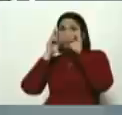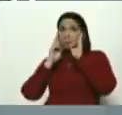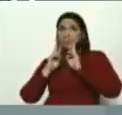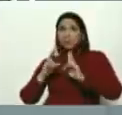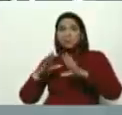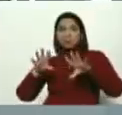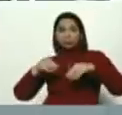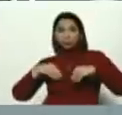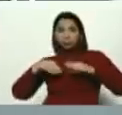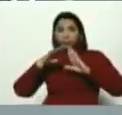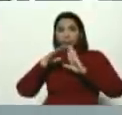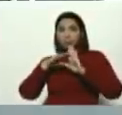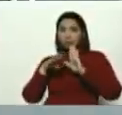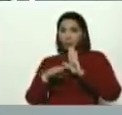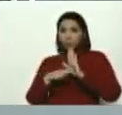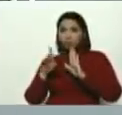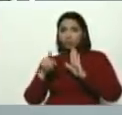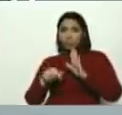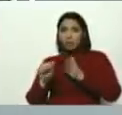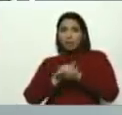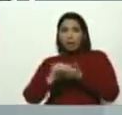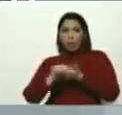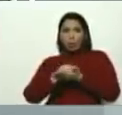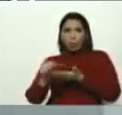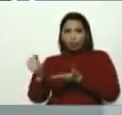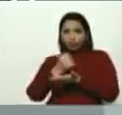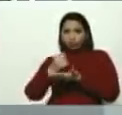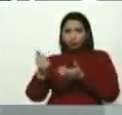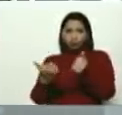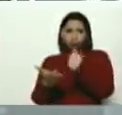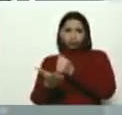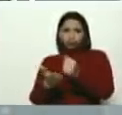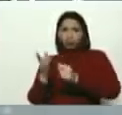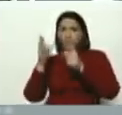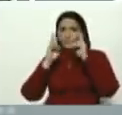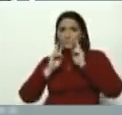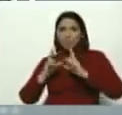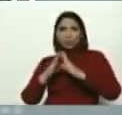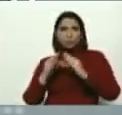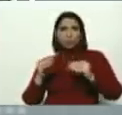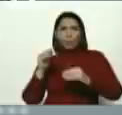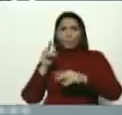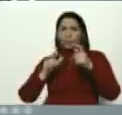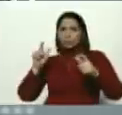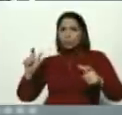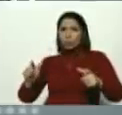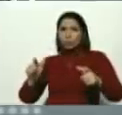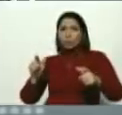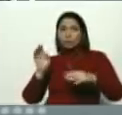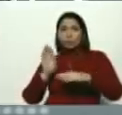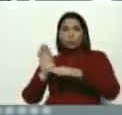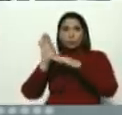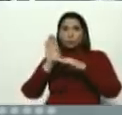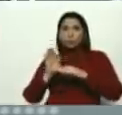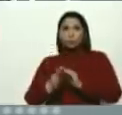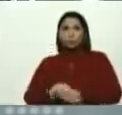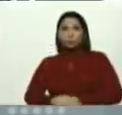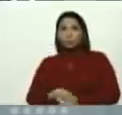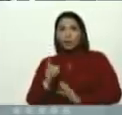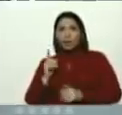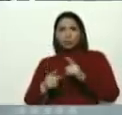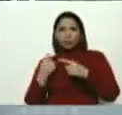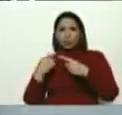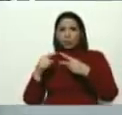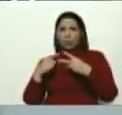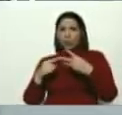las medidas, echar el alcohol, limpiar, todo el mundo bajo protección. Si alguna de estas